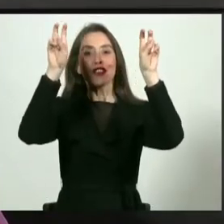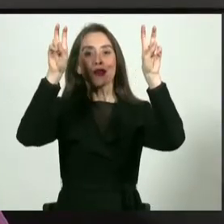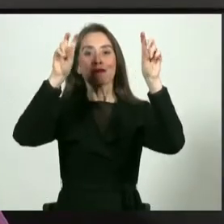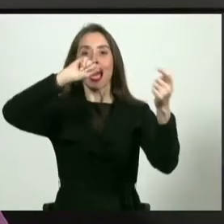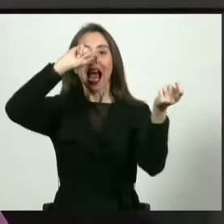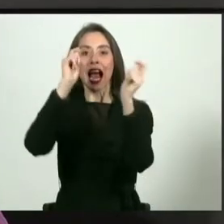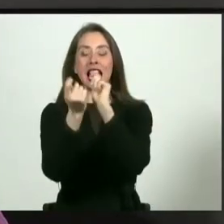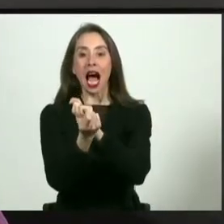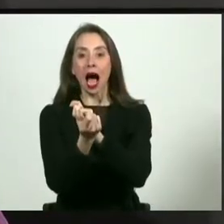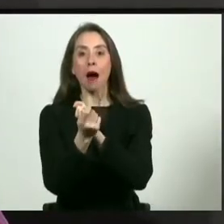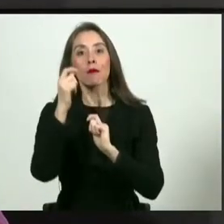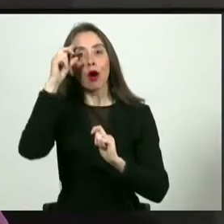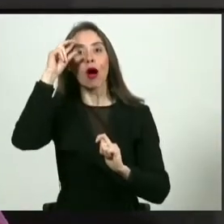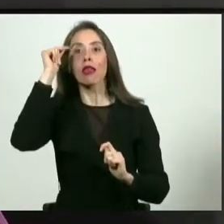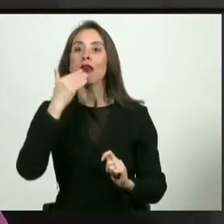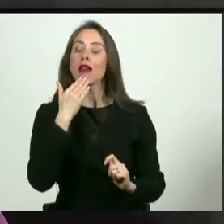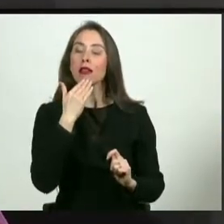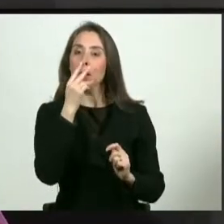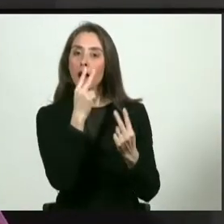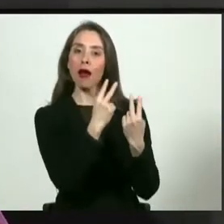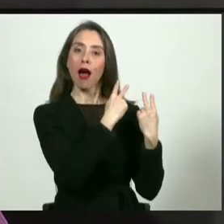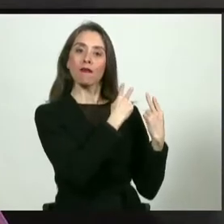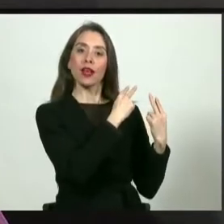convoca da una idea de los cambios que ha tenido,